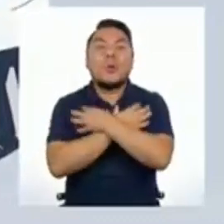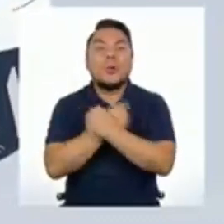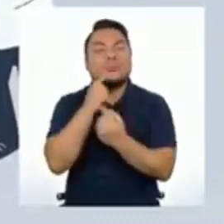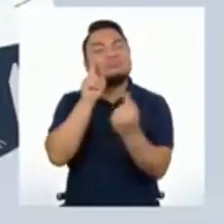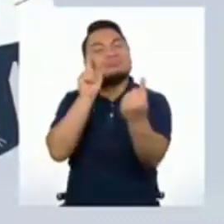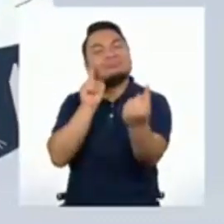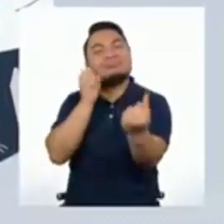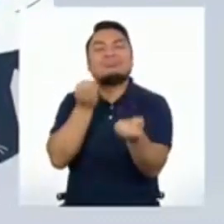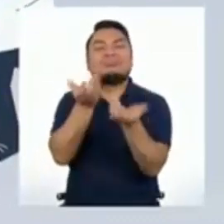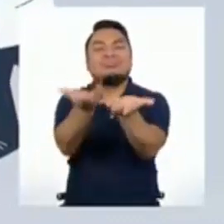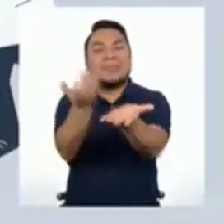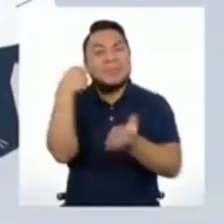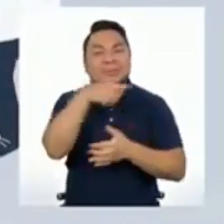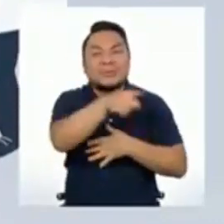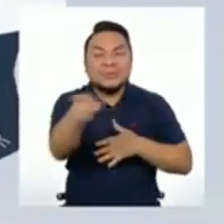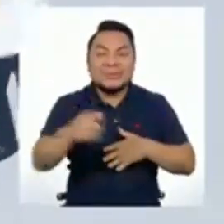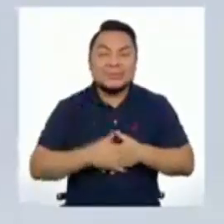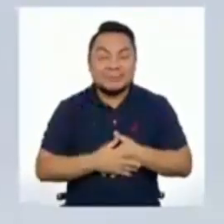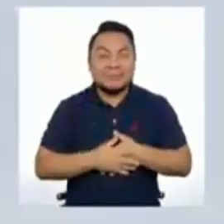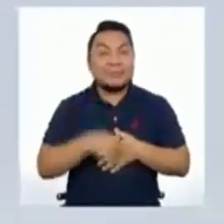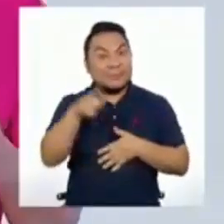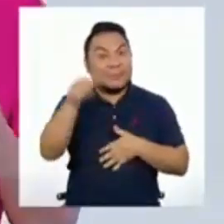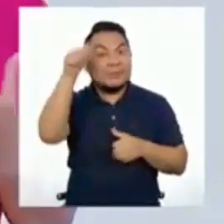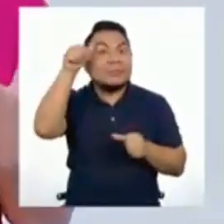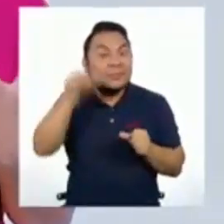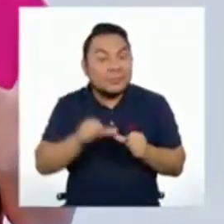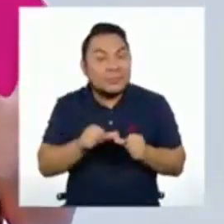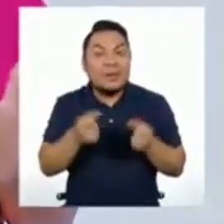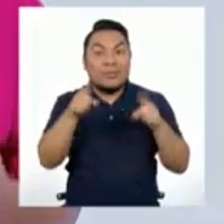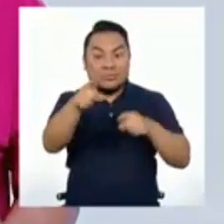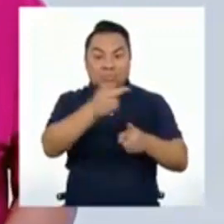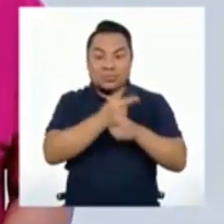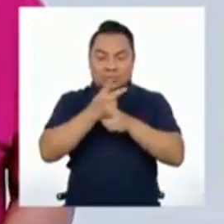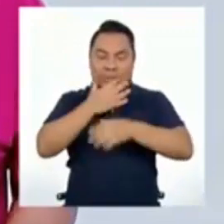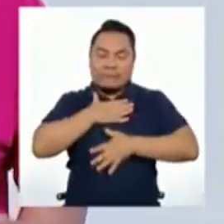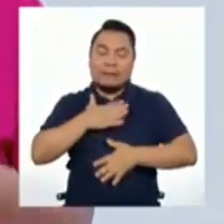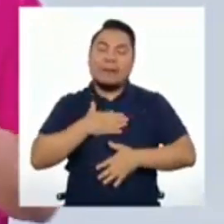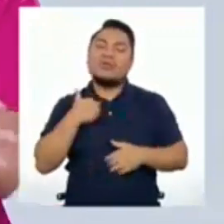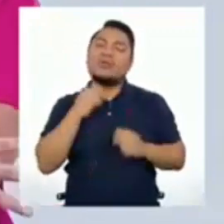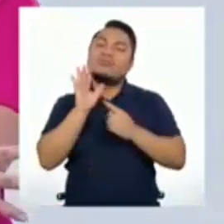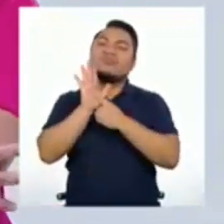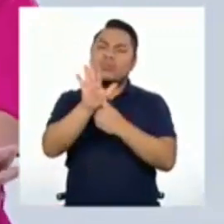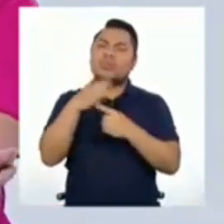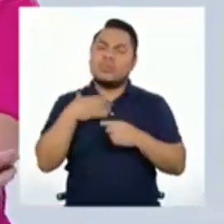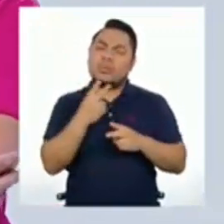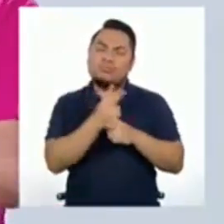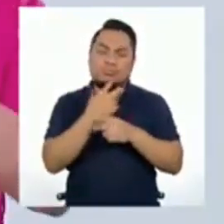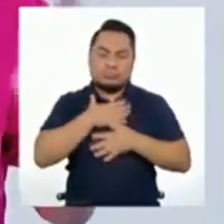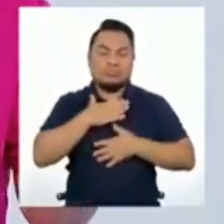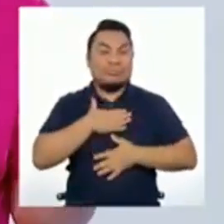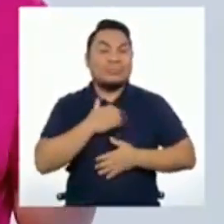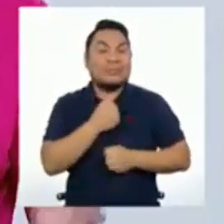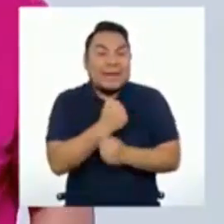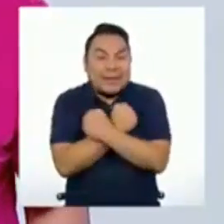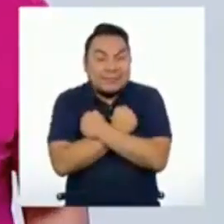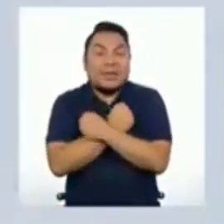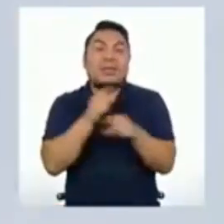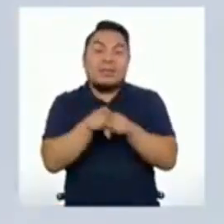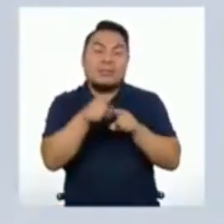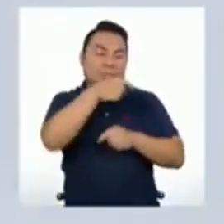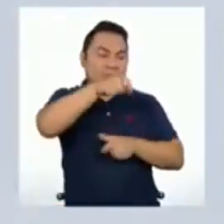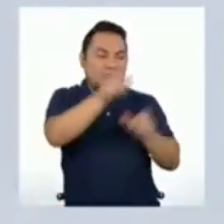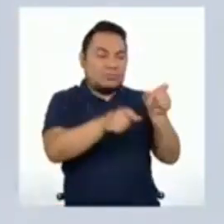a la distancia para todos ustedes. Y recuerden que cuando nos cuidamos, demostramos cuánto nos queremos y sobre